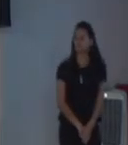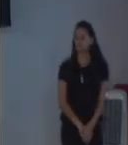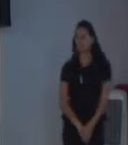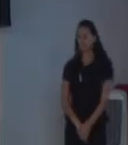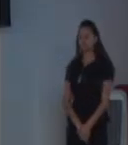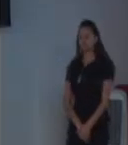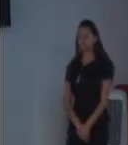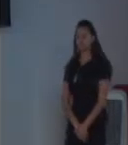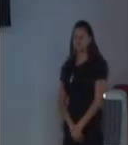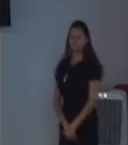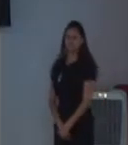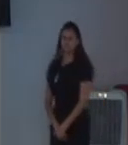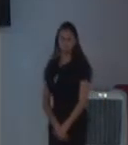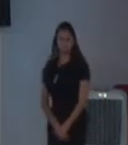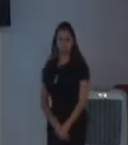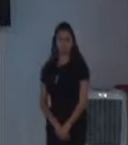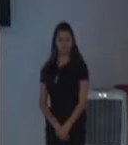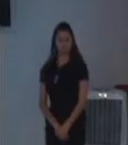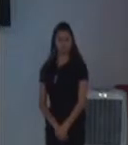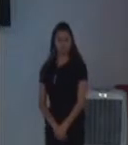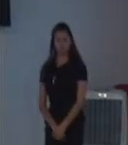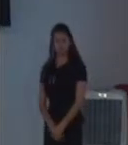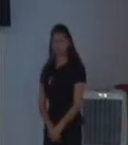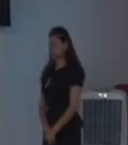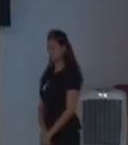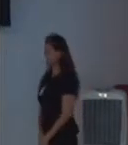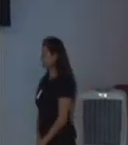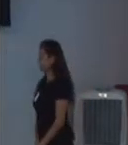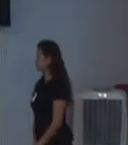por aquello del tiempo.